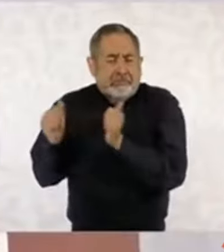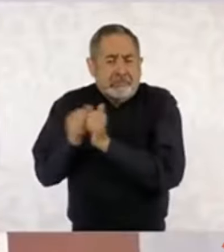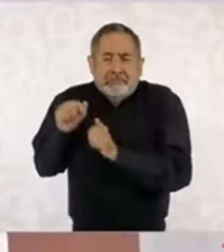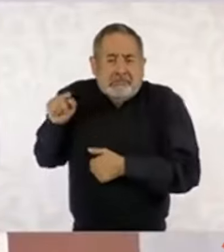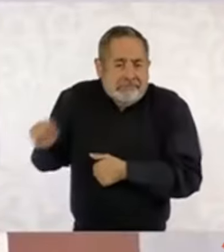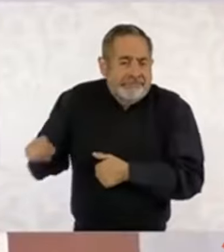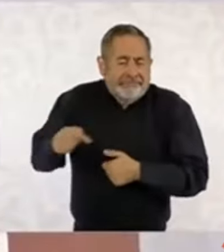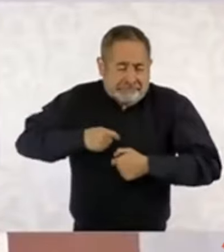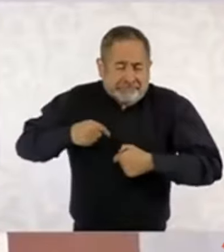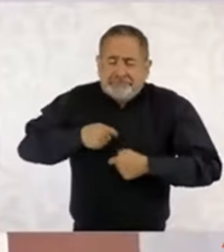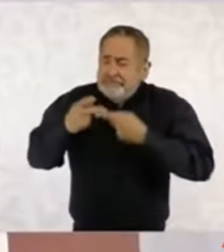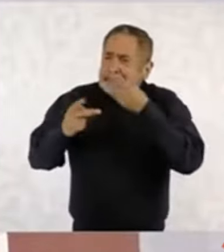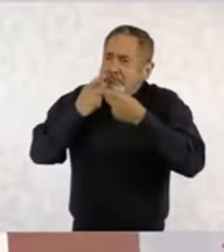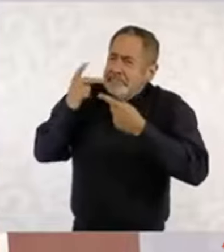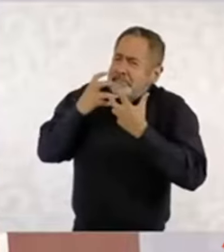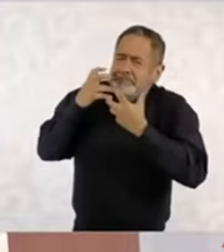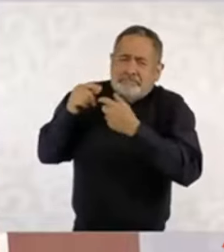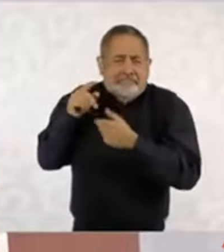supuesto,